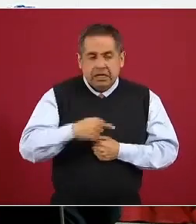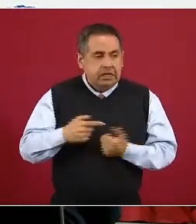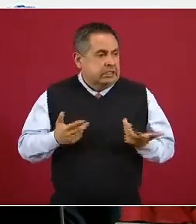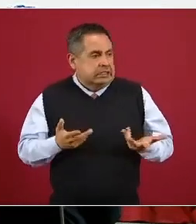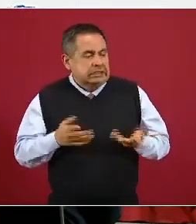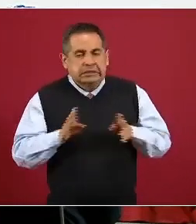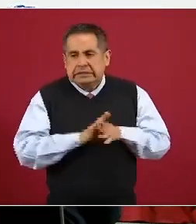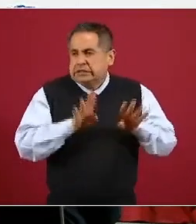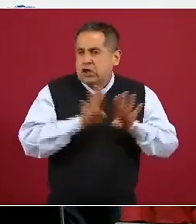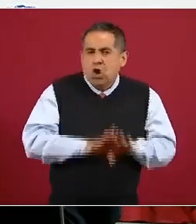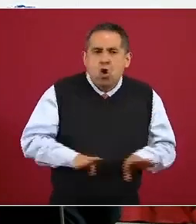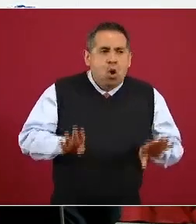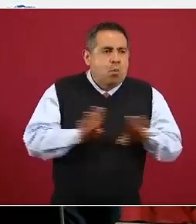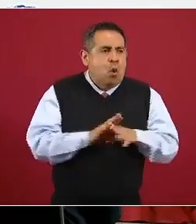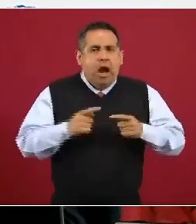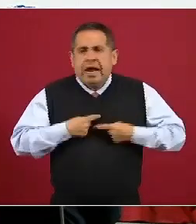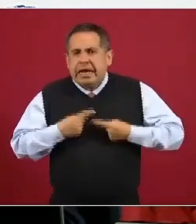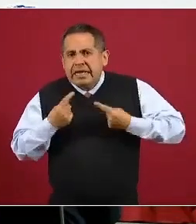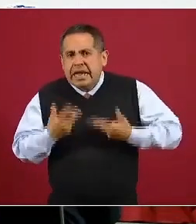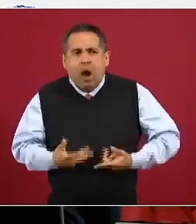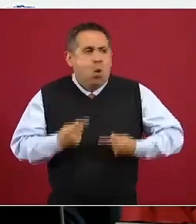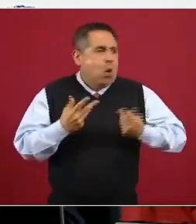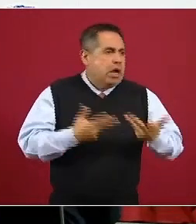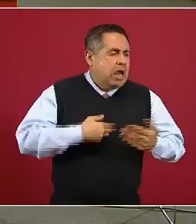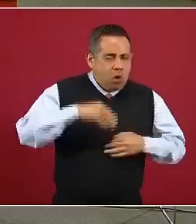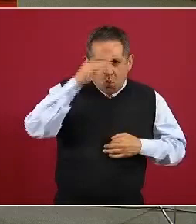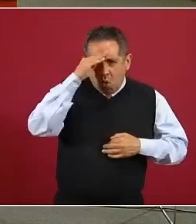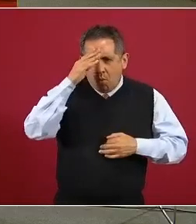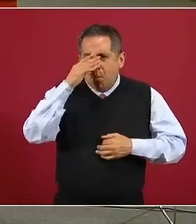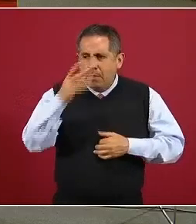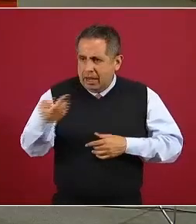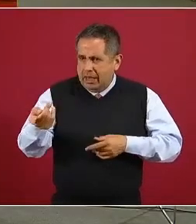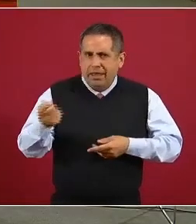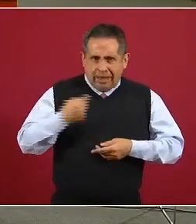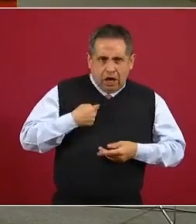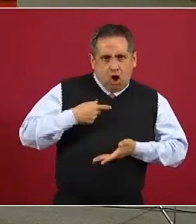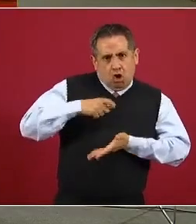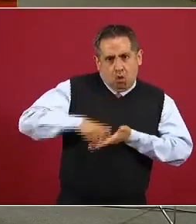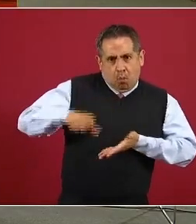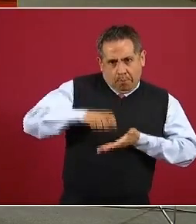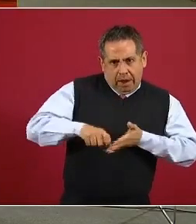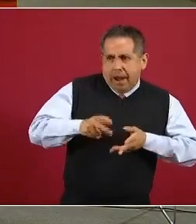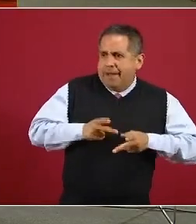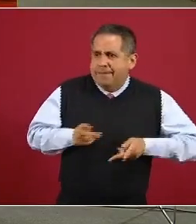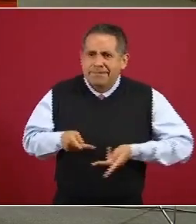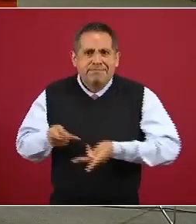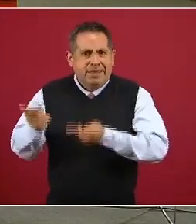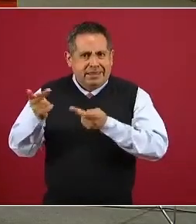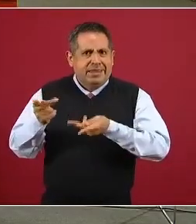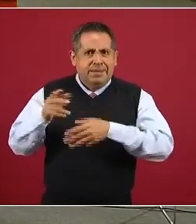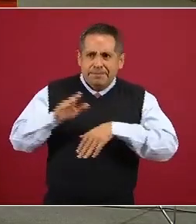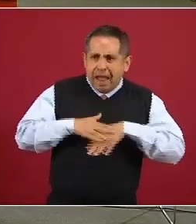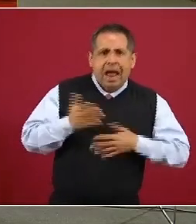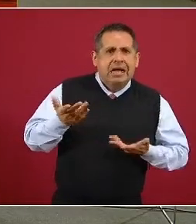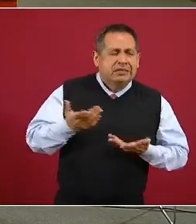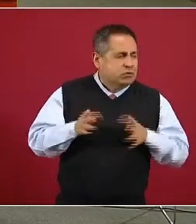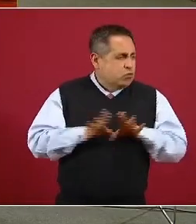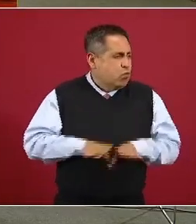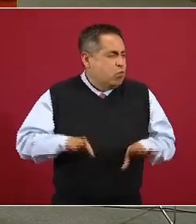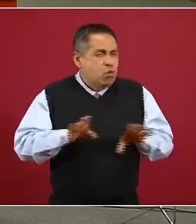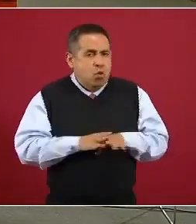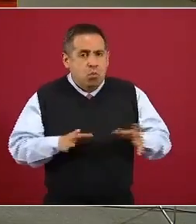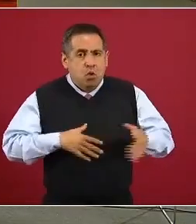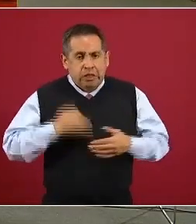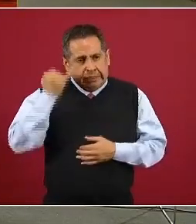necesitaban encontrar un mecanismo que los ayudara a desarrollar su actividad comercial